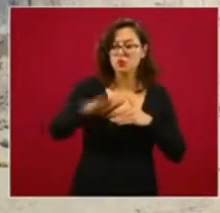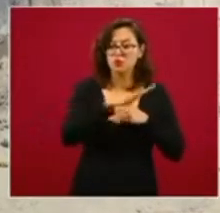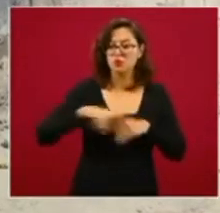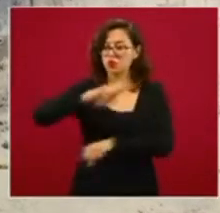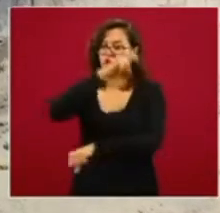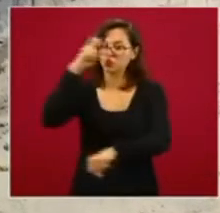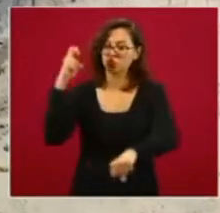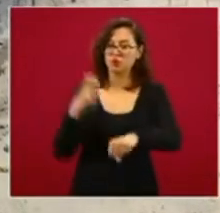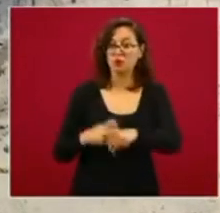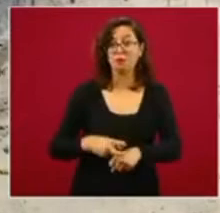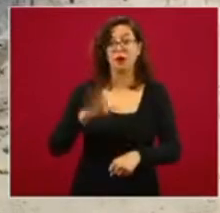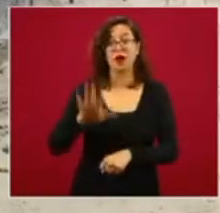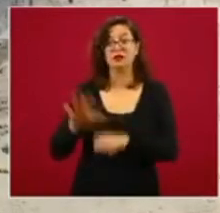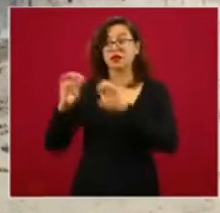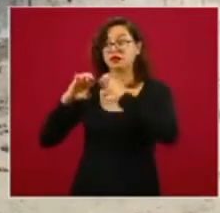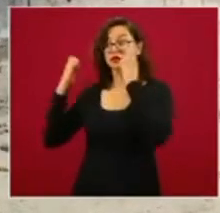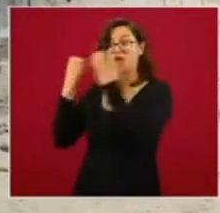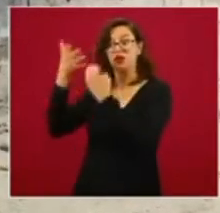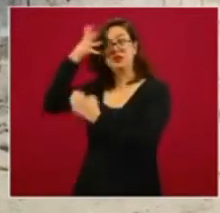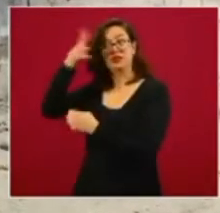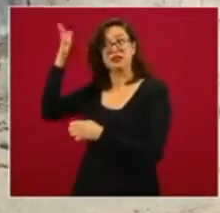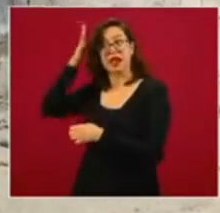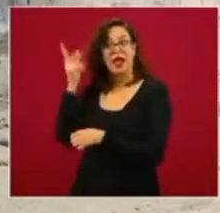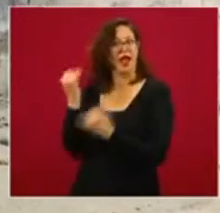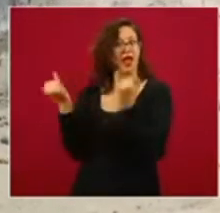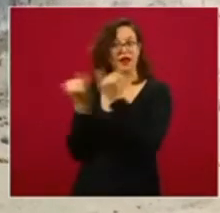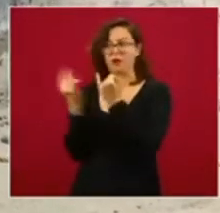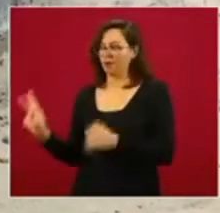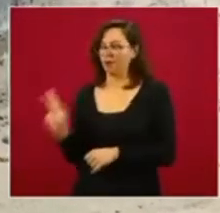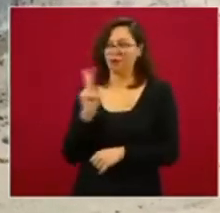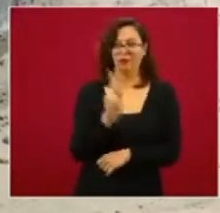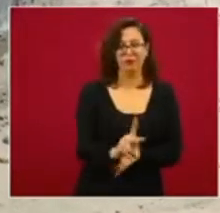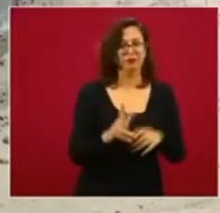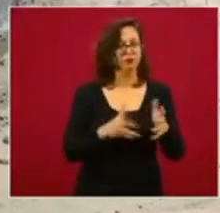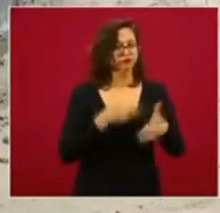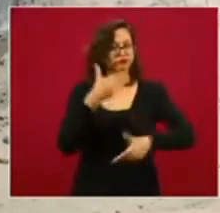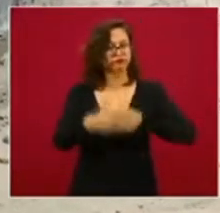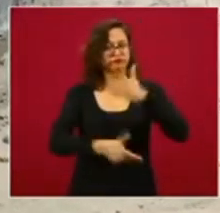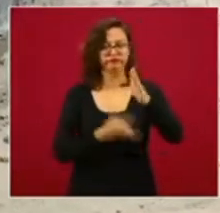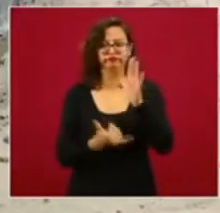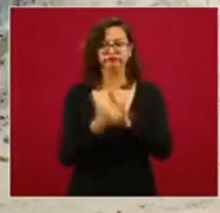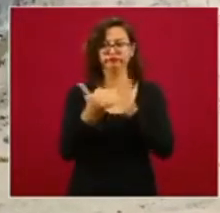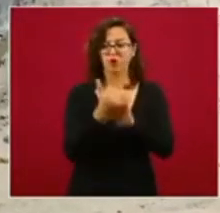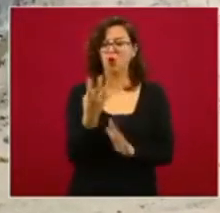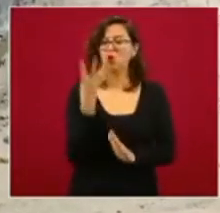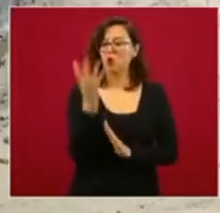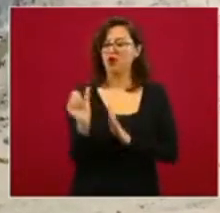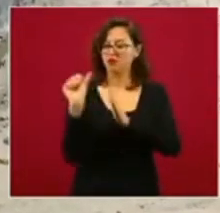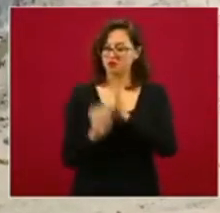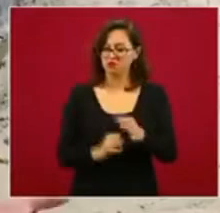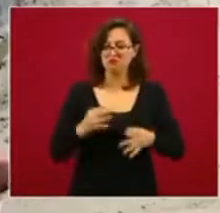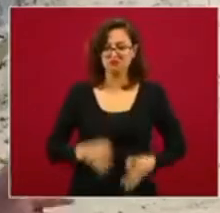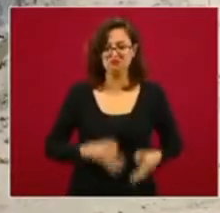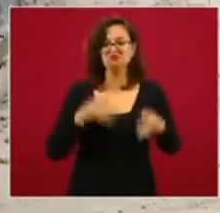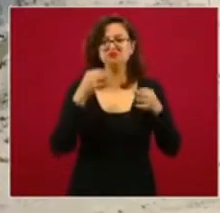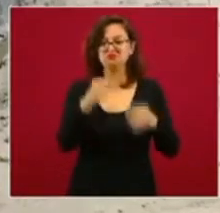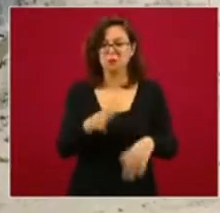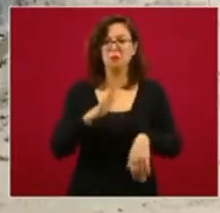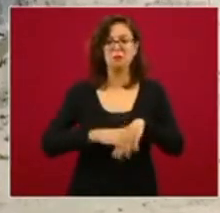de todo el Estadio Azteca. 4 meses en construcción y se adelantó 4 meses